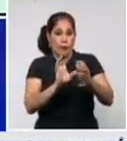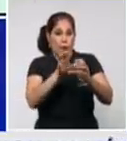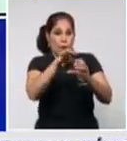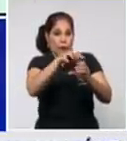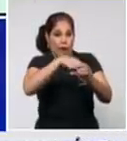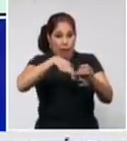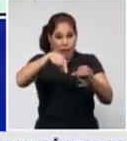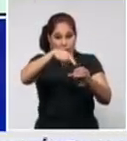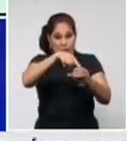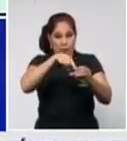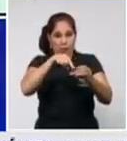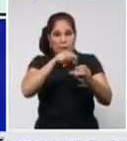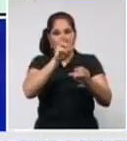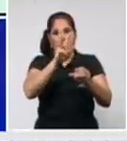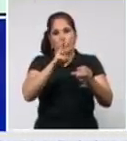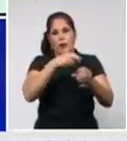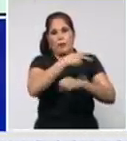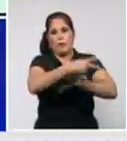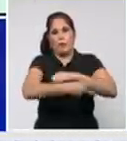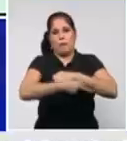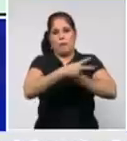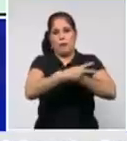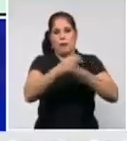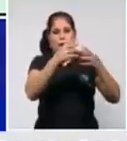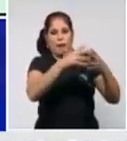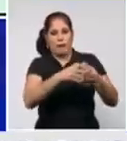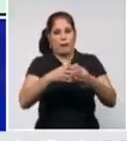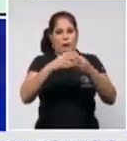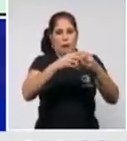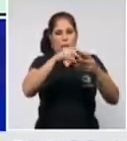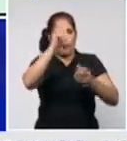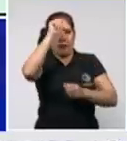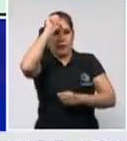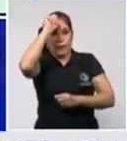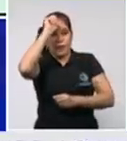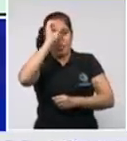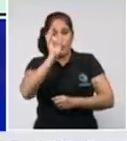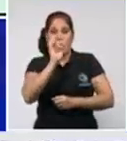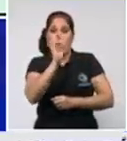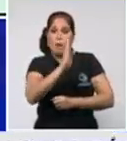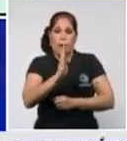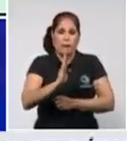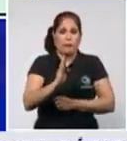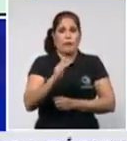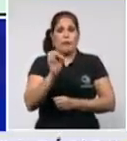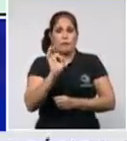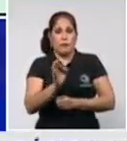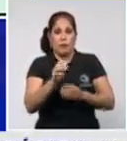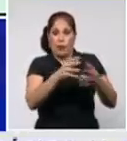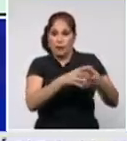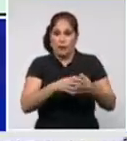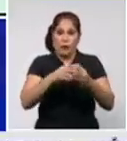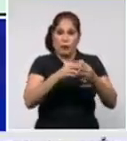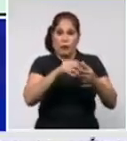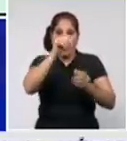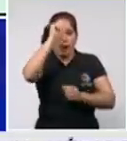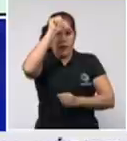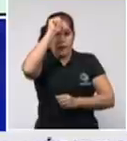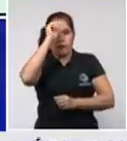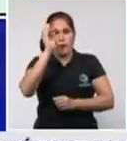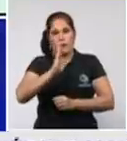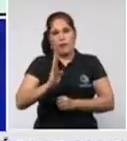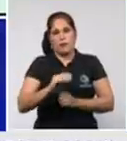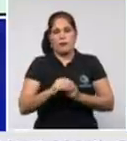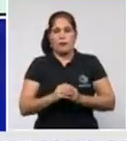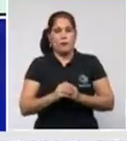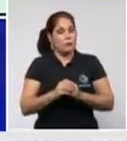en estos tres países, ya no es ni en regiones, en estos tres países, Estados Unidos, la India y Brasil.